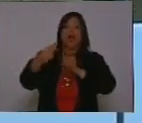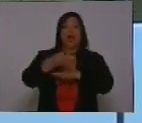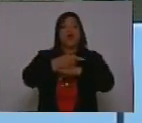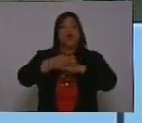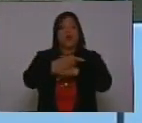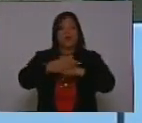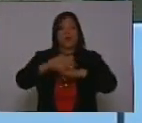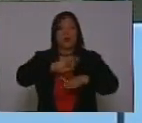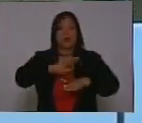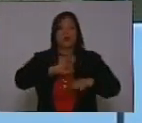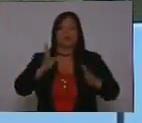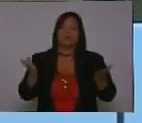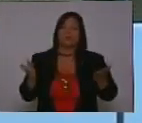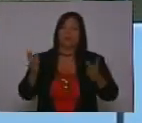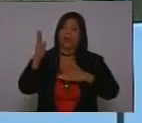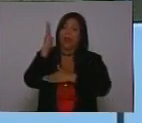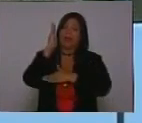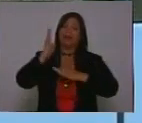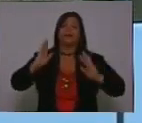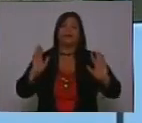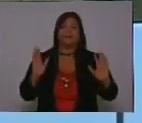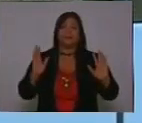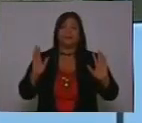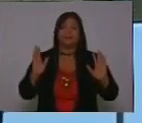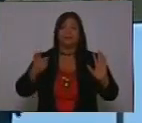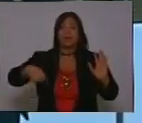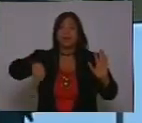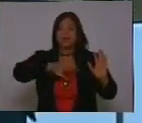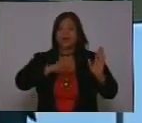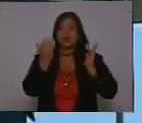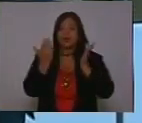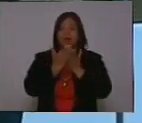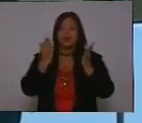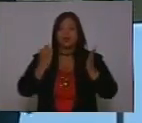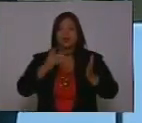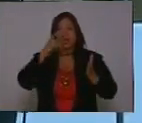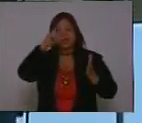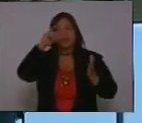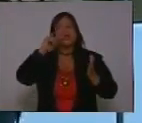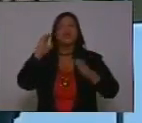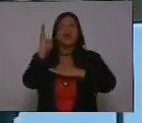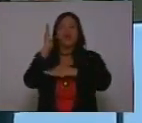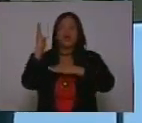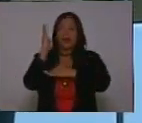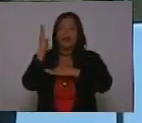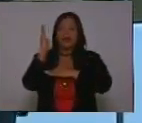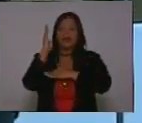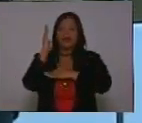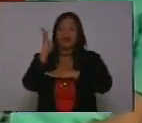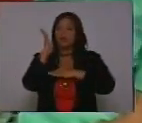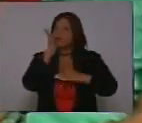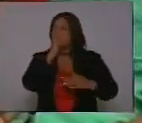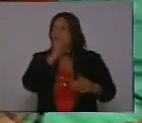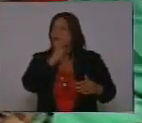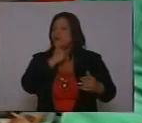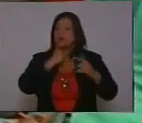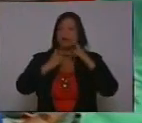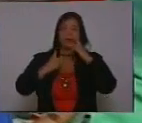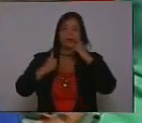Henry Falcón. Donde nosotros como estudiantes en el estado Lara no contamos